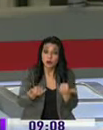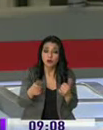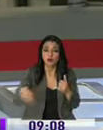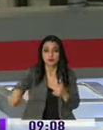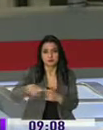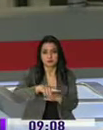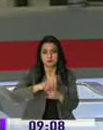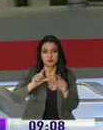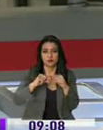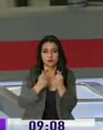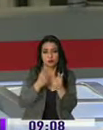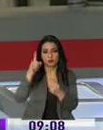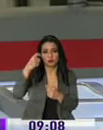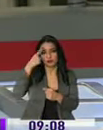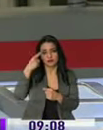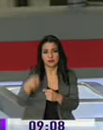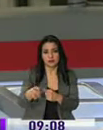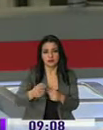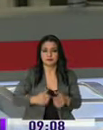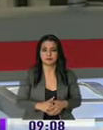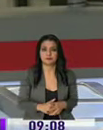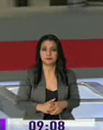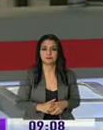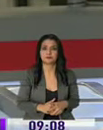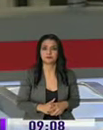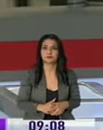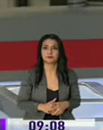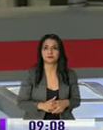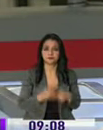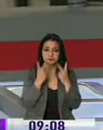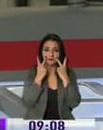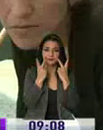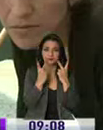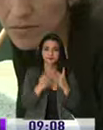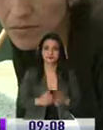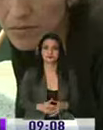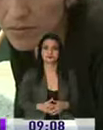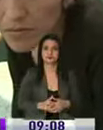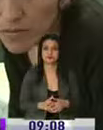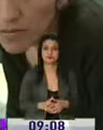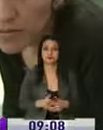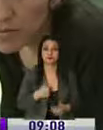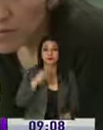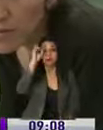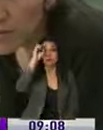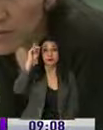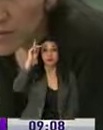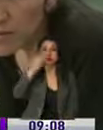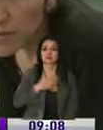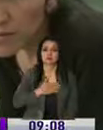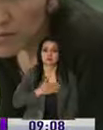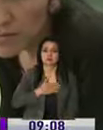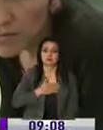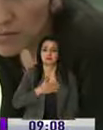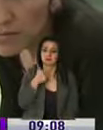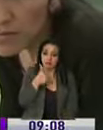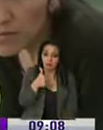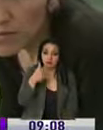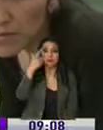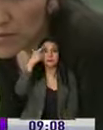atravesando el movimiento político oficialista. Veamos. Para mi opinión está bien, mi opinión. Pues